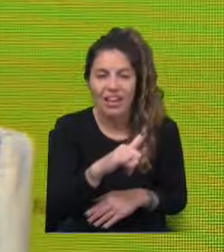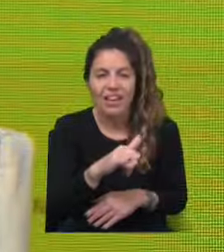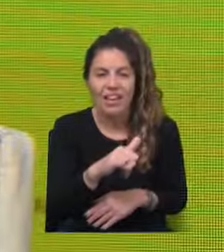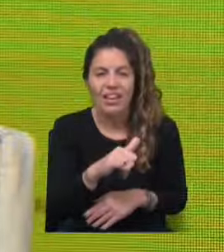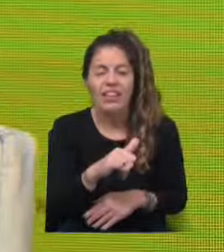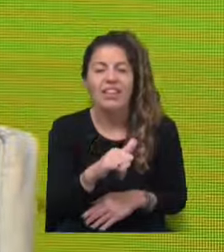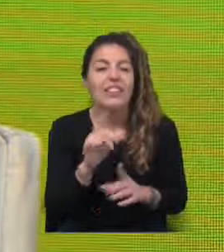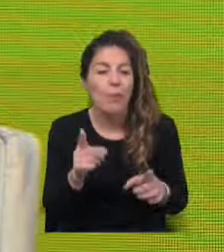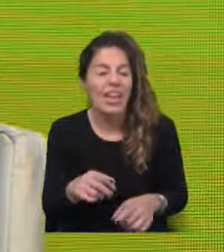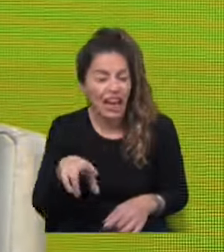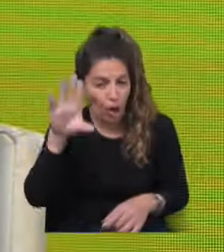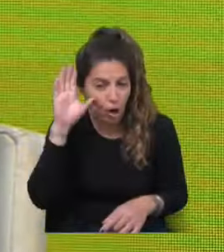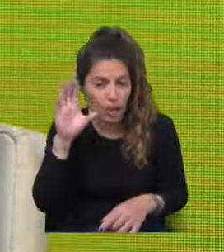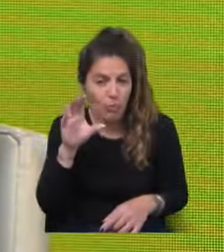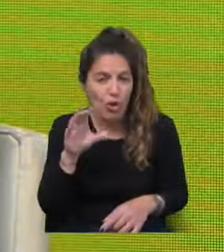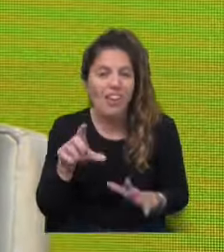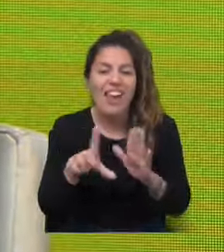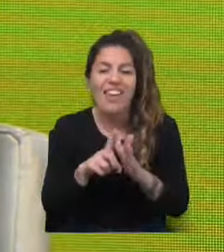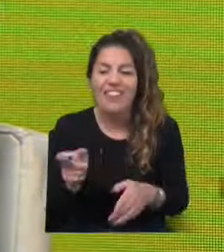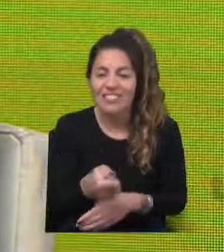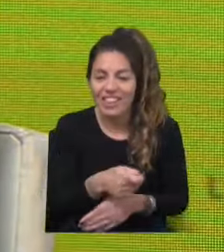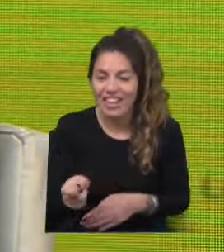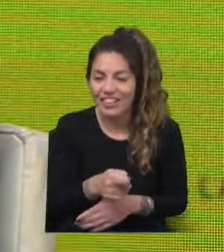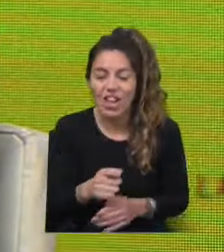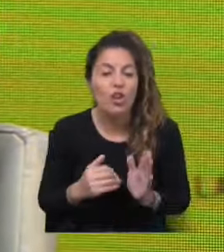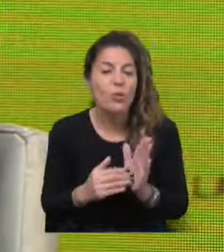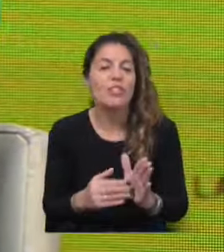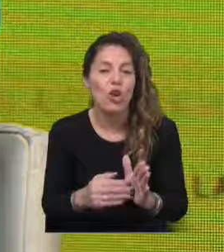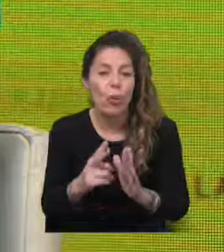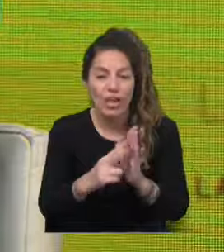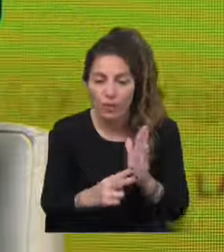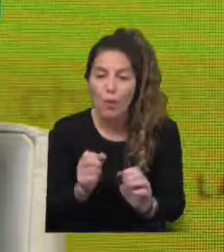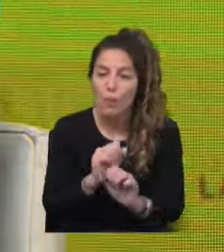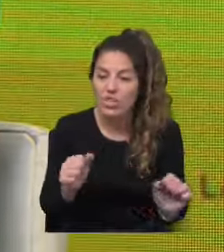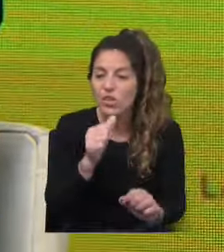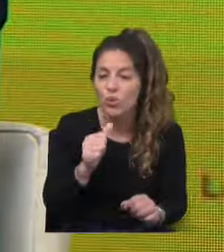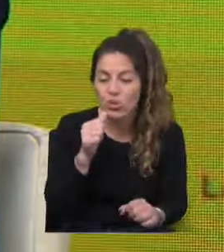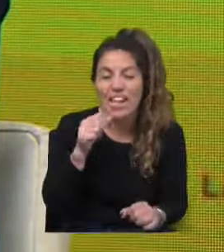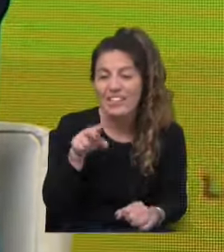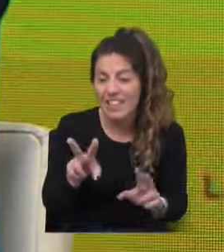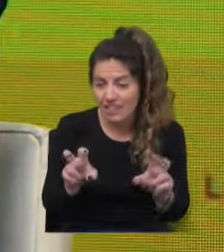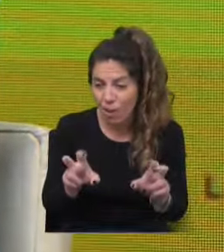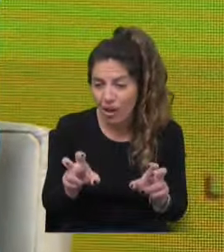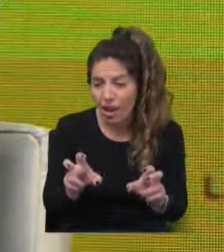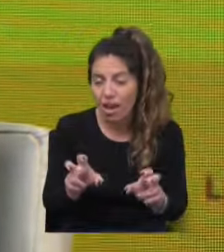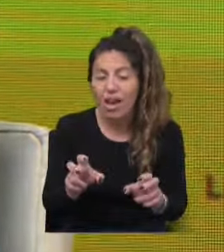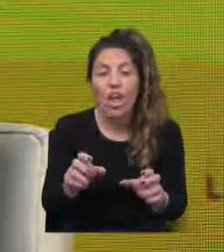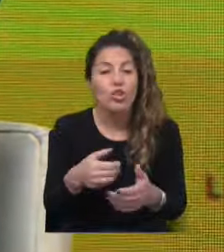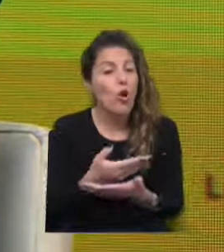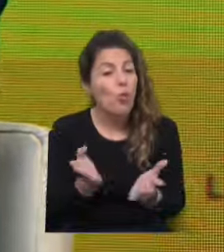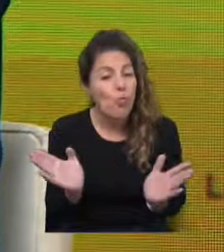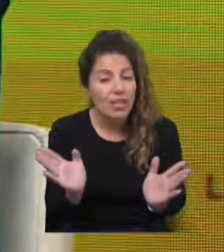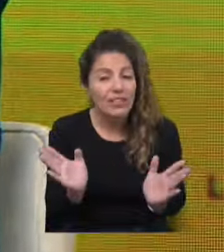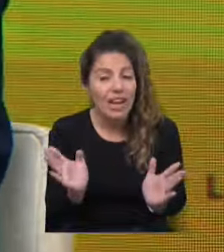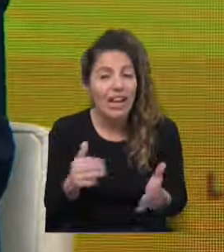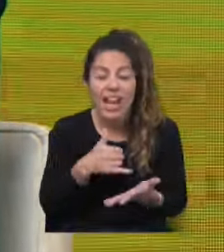plata, también recordemos que no hace tanto la ley de derribos también se presentó como otra normativa que podía solucionar este tema y todo indicaría que